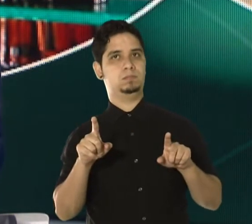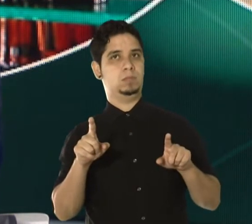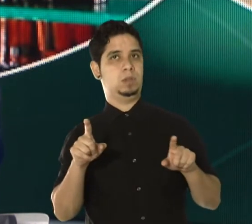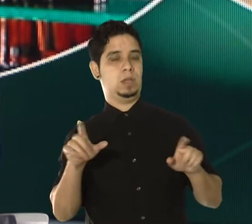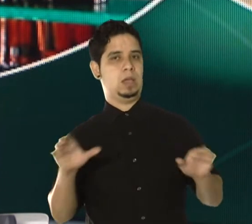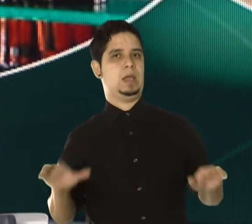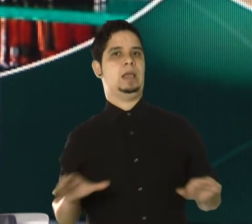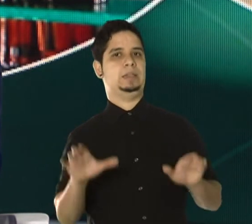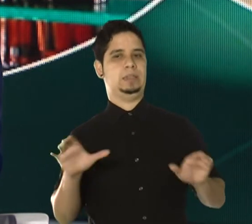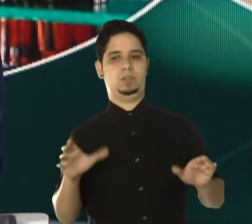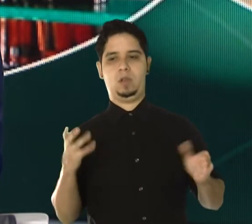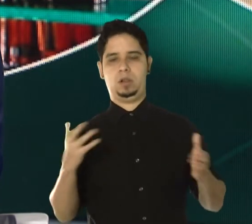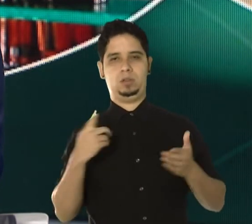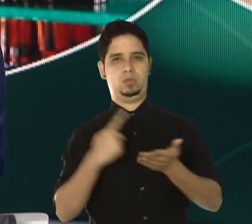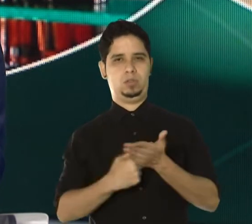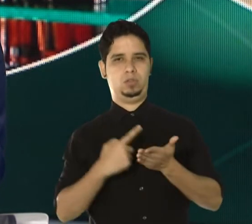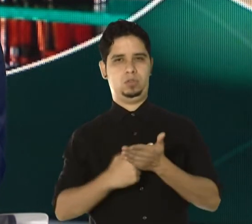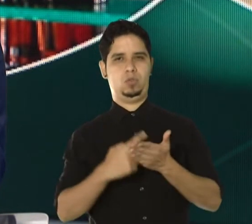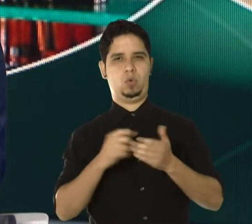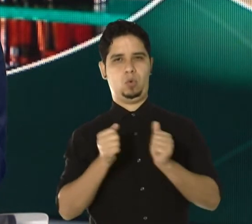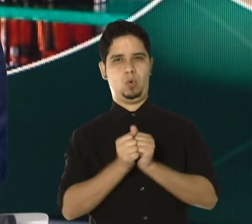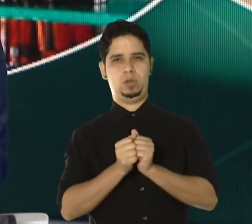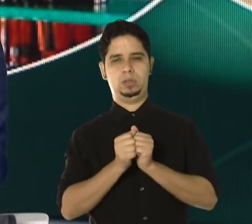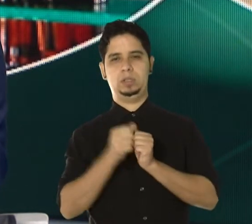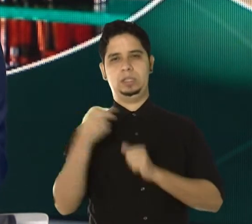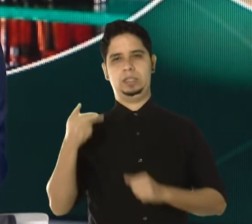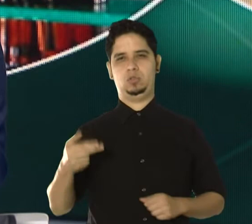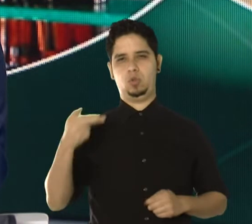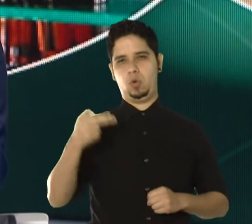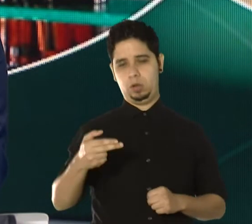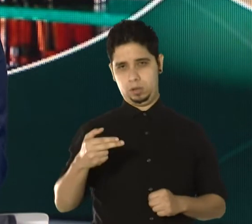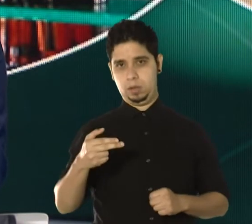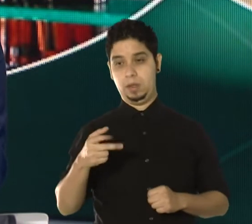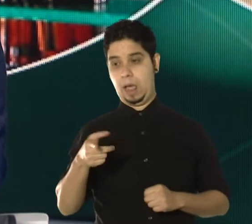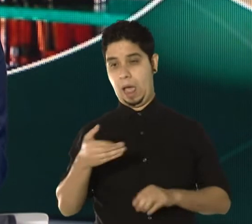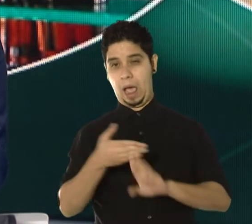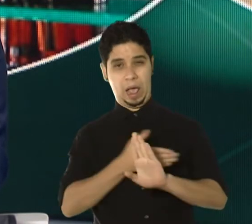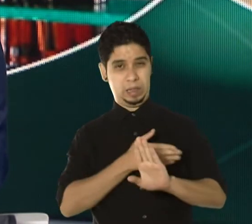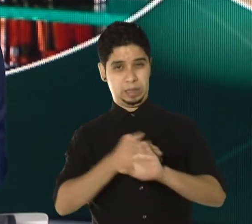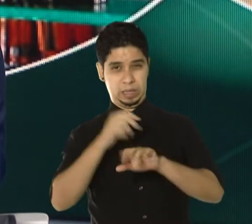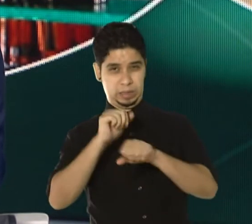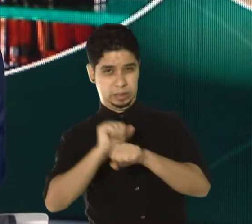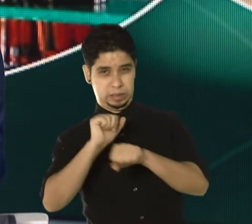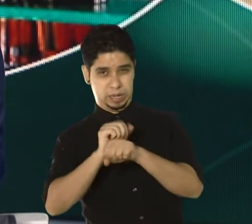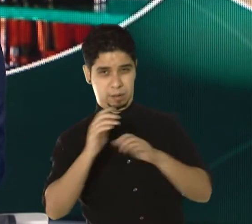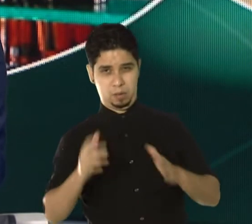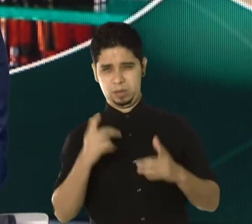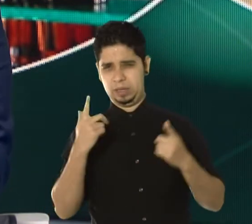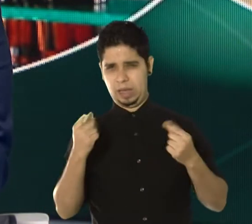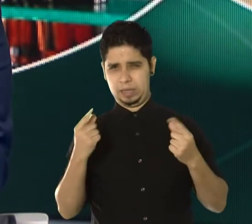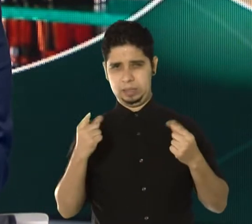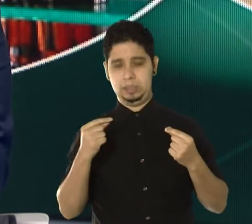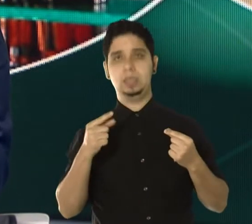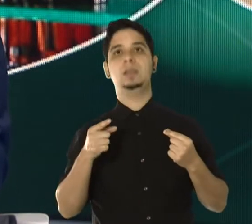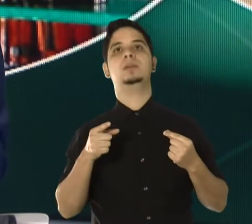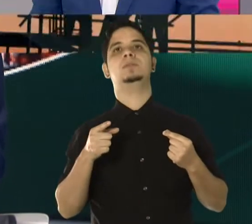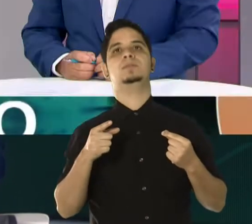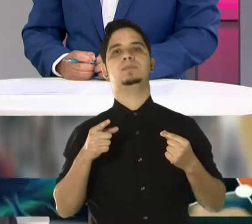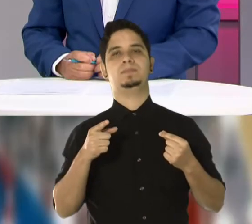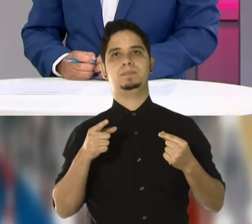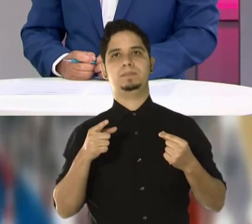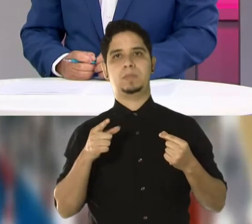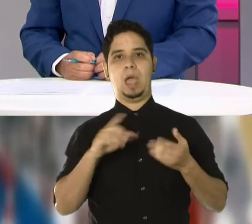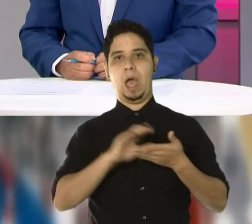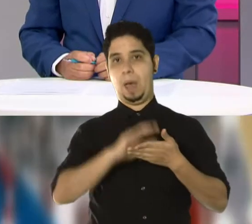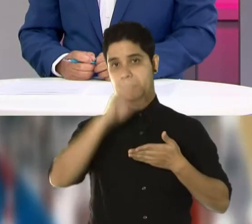haciendo un poco de historia, ¿verdad? Antes el empleado se adiestraba por su entorno familiar, como muy